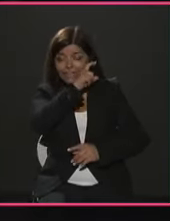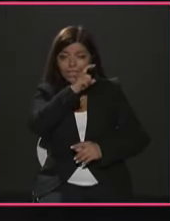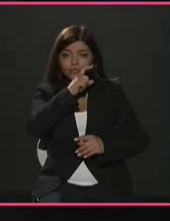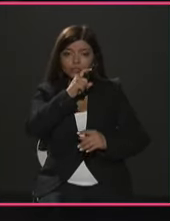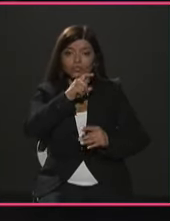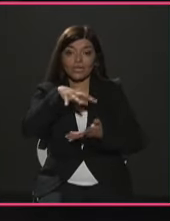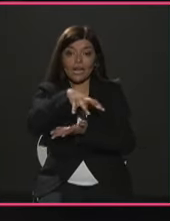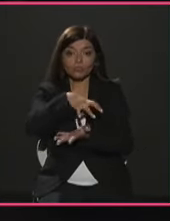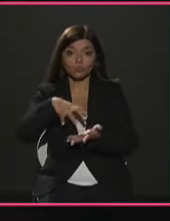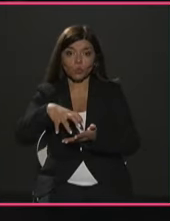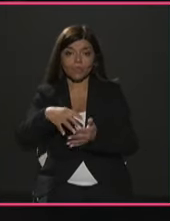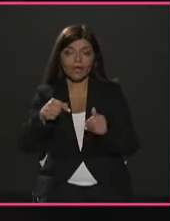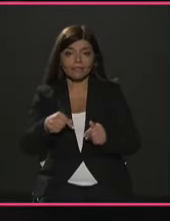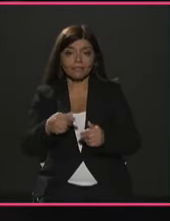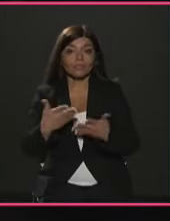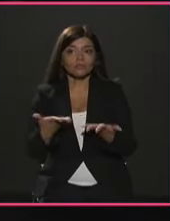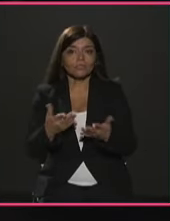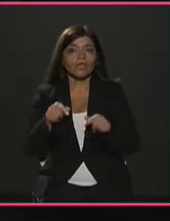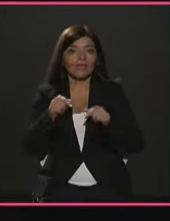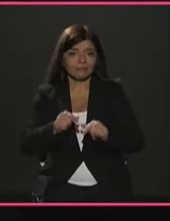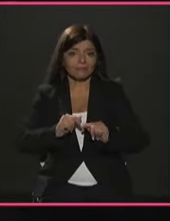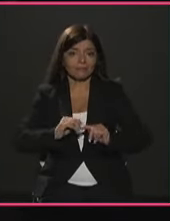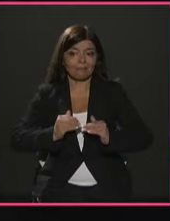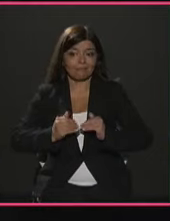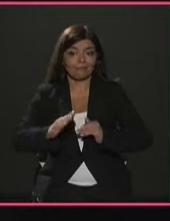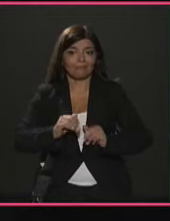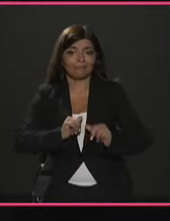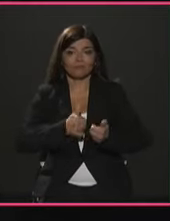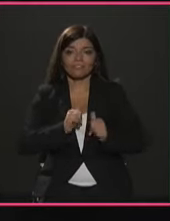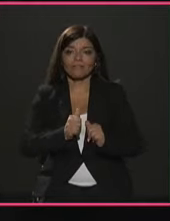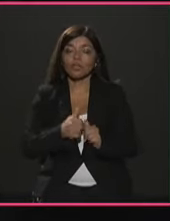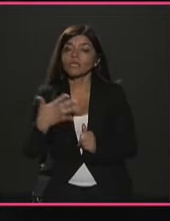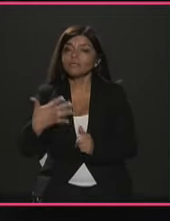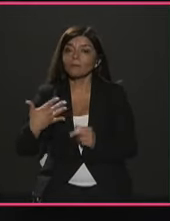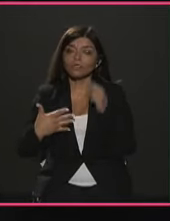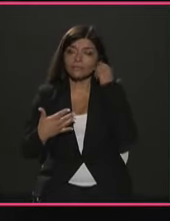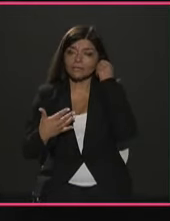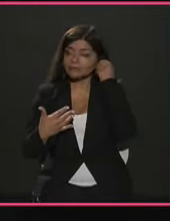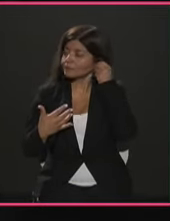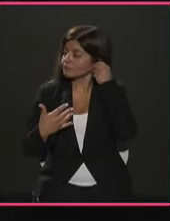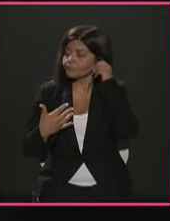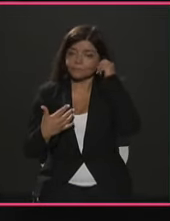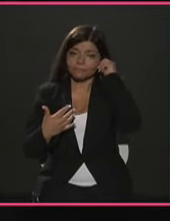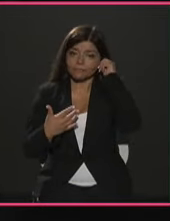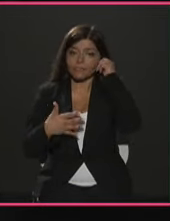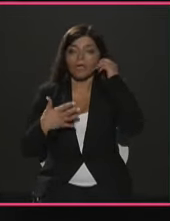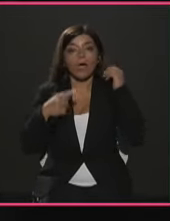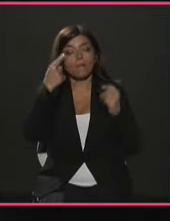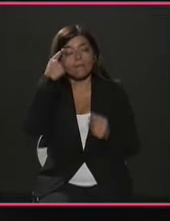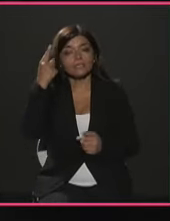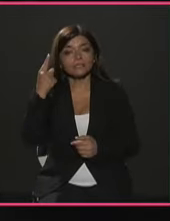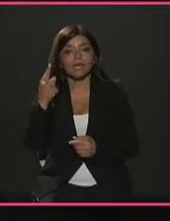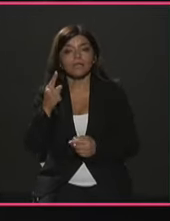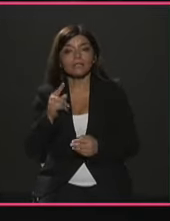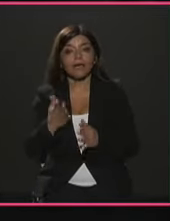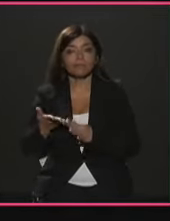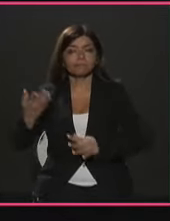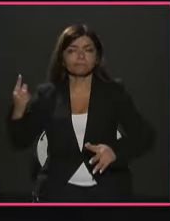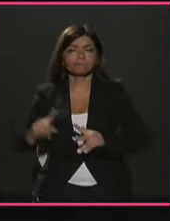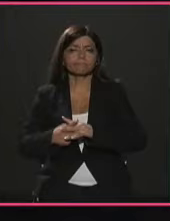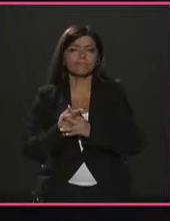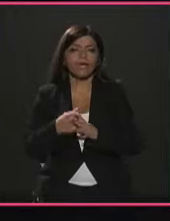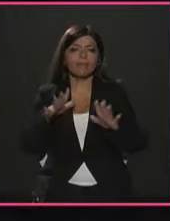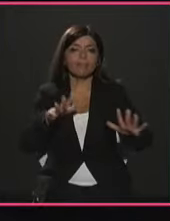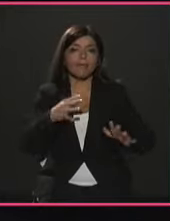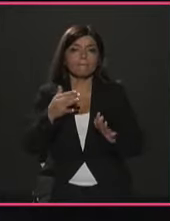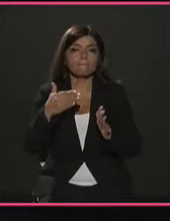por tanto es un ejercicio desafiante pero es importante también pensar que desde los orígenes de las ciudades hace aproximadamente